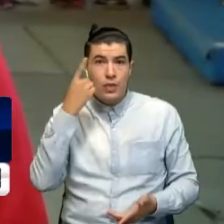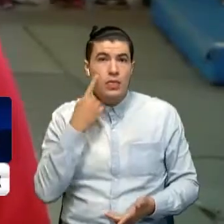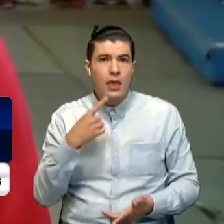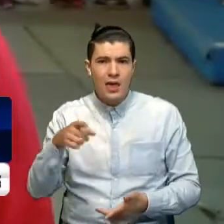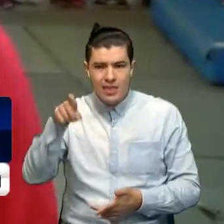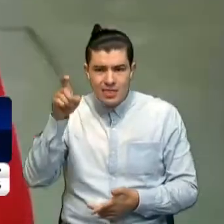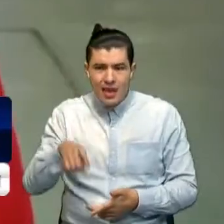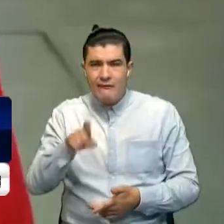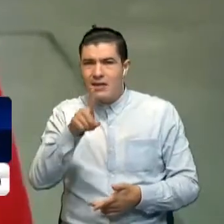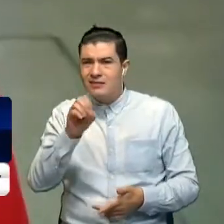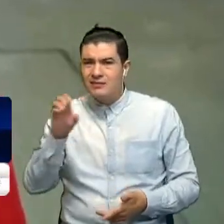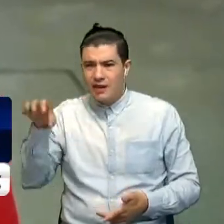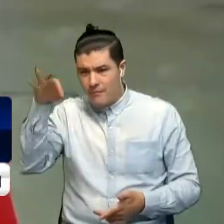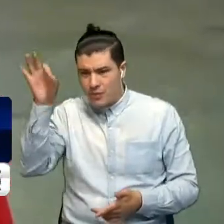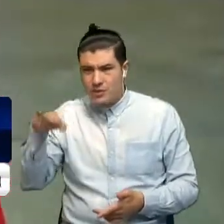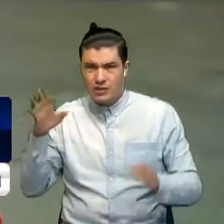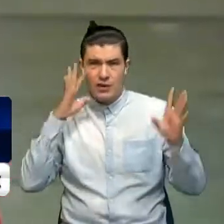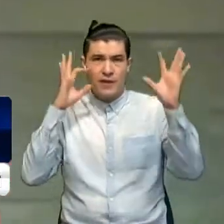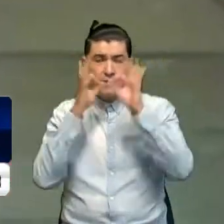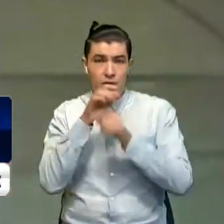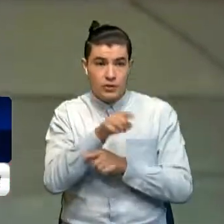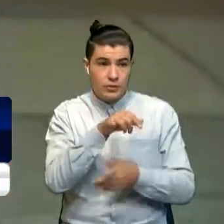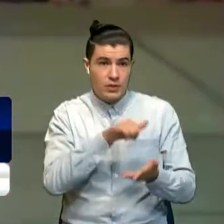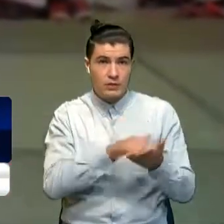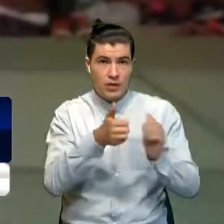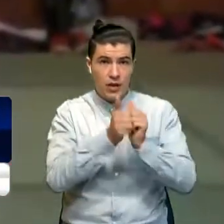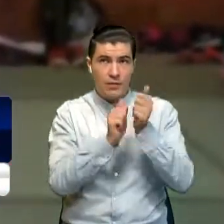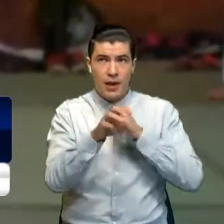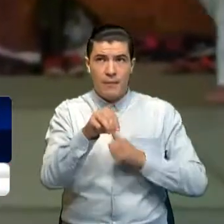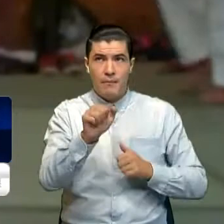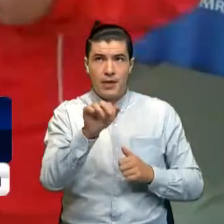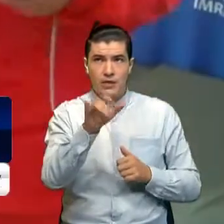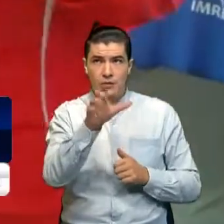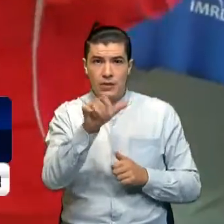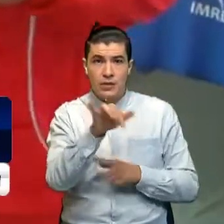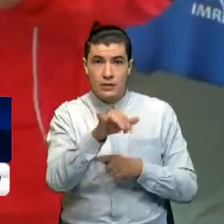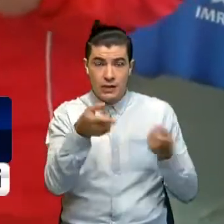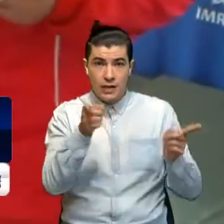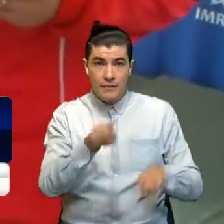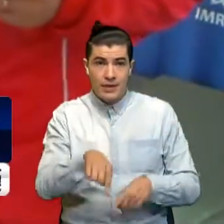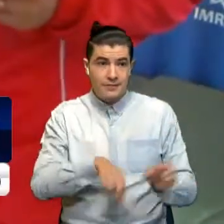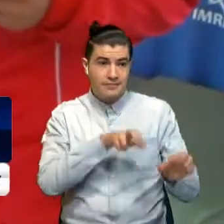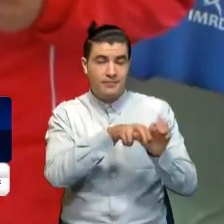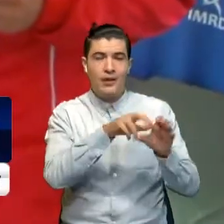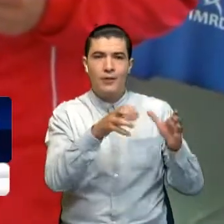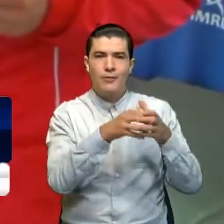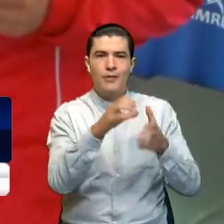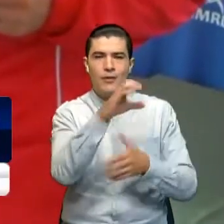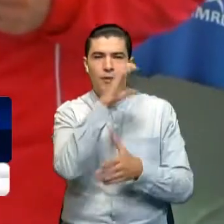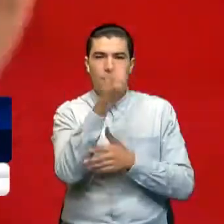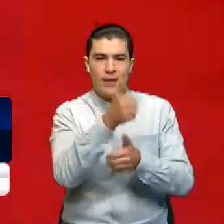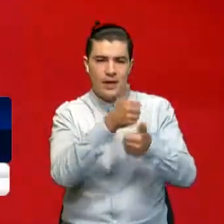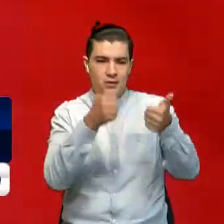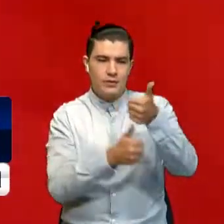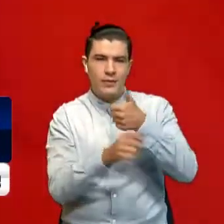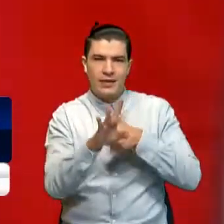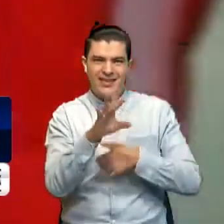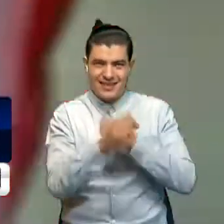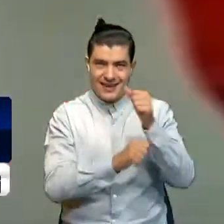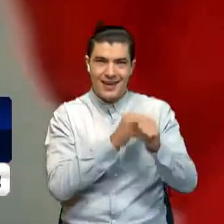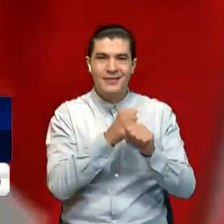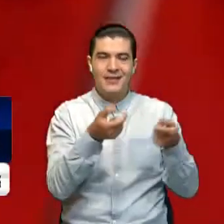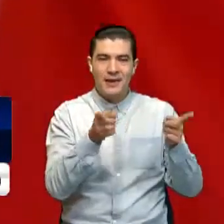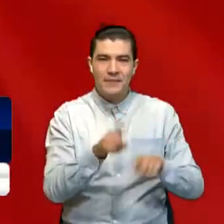tiene que estar al 100. Por otra parte, la deportista Marjorie Ureña también entró a formar parte de la selección Colombia sub-15 y viajará a